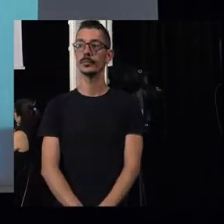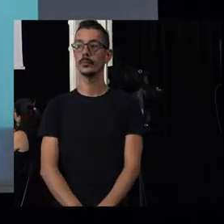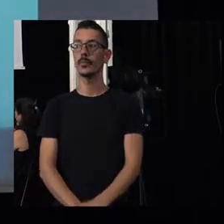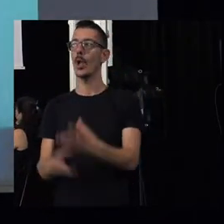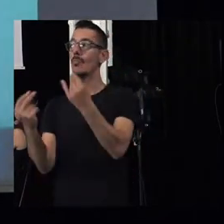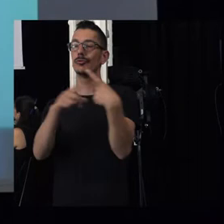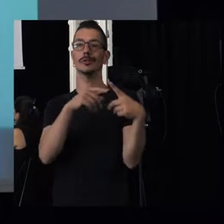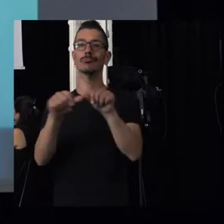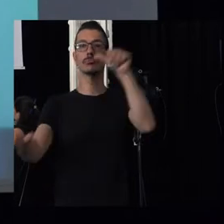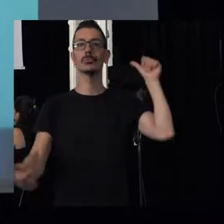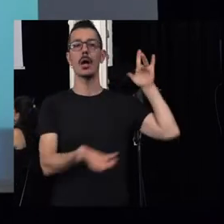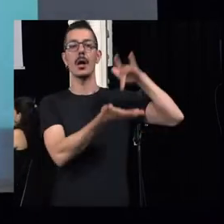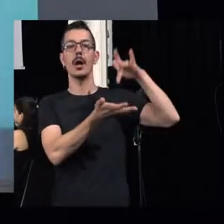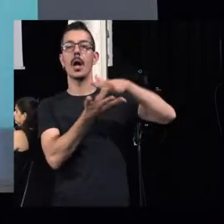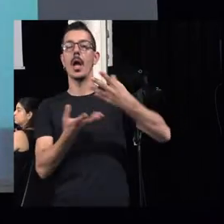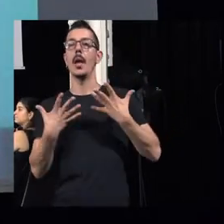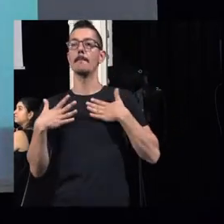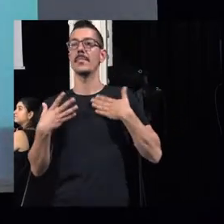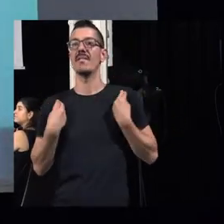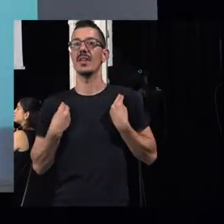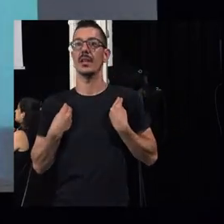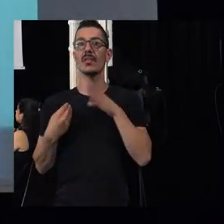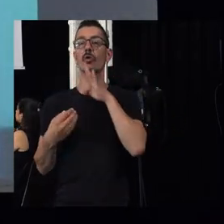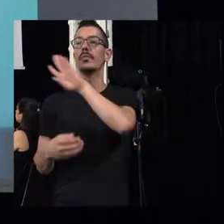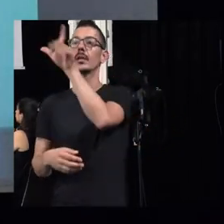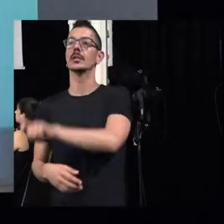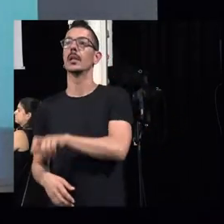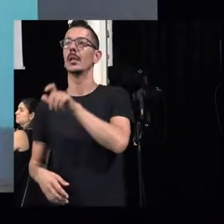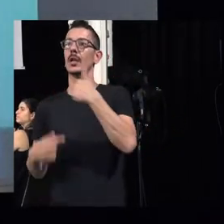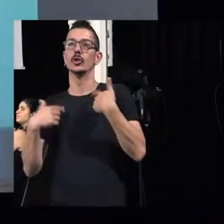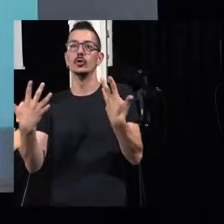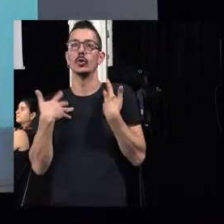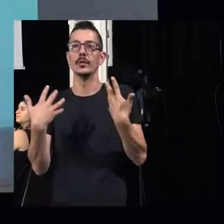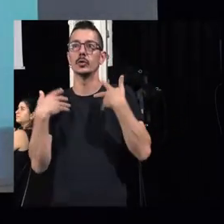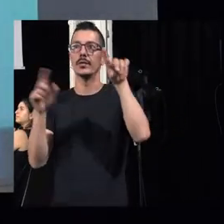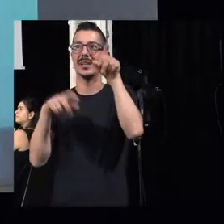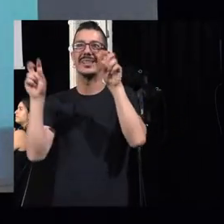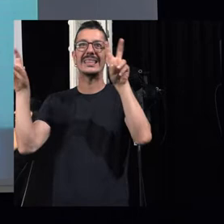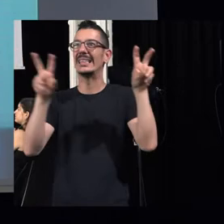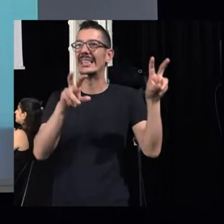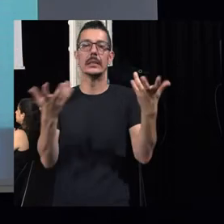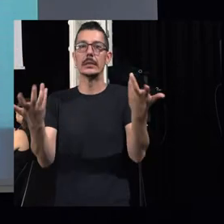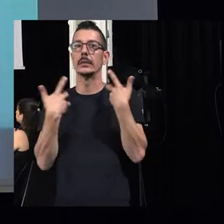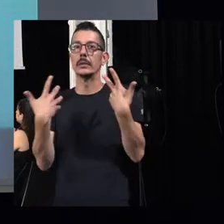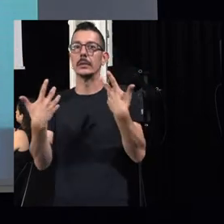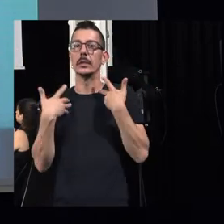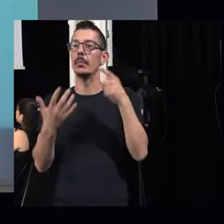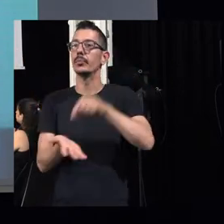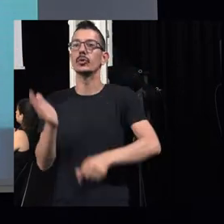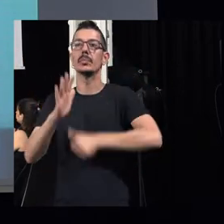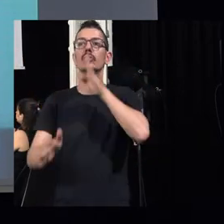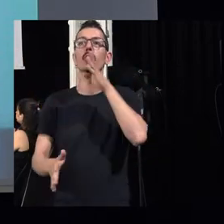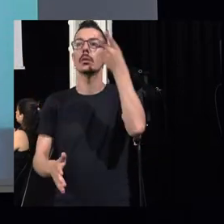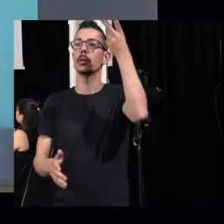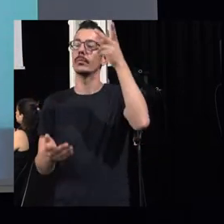Muchas cosas han pasado en mi vida y en Italia sufrí muchas cuestiones. Y especialmente en el año 2000,